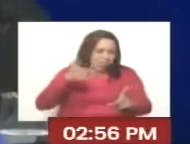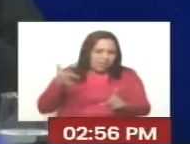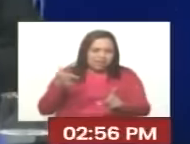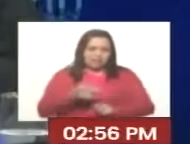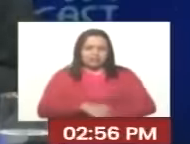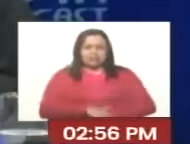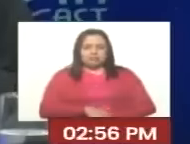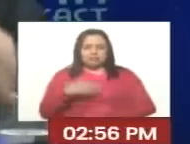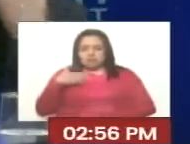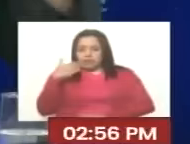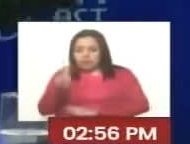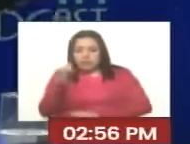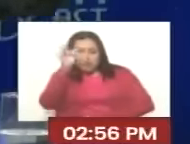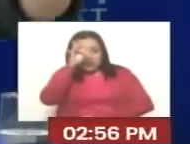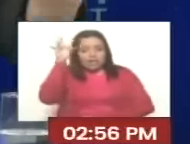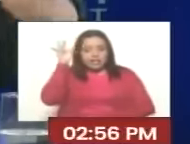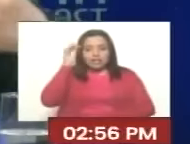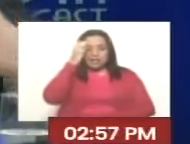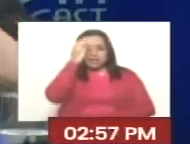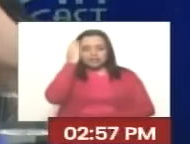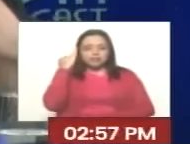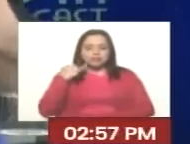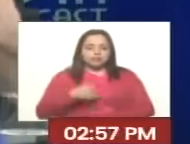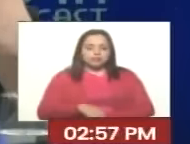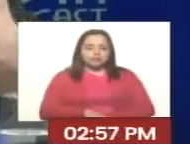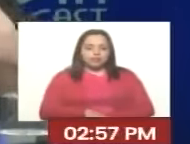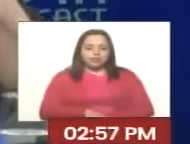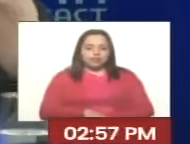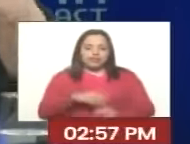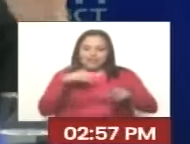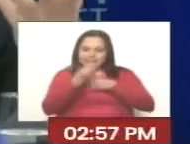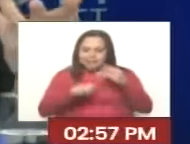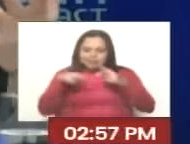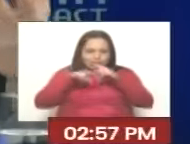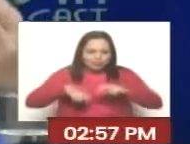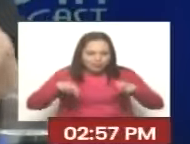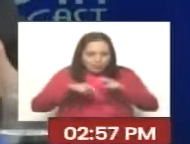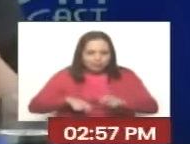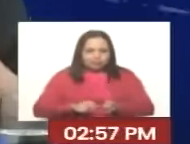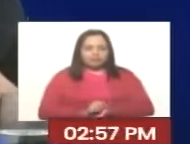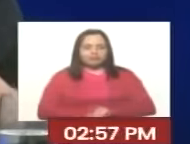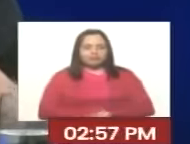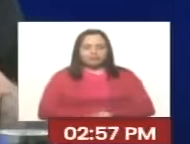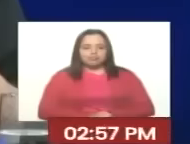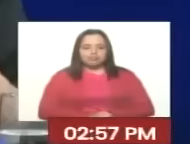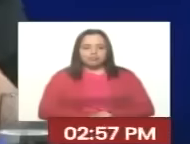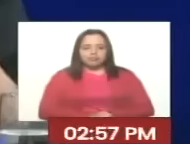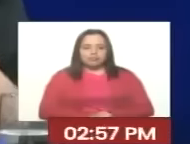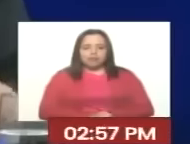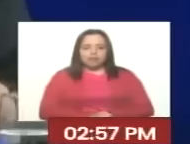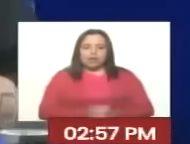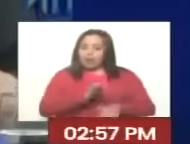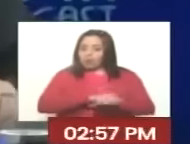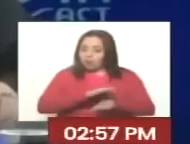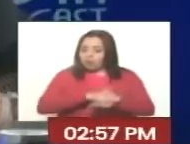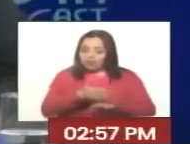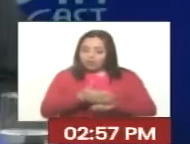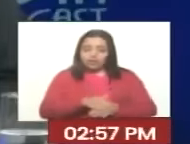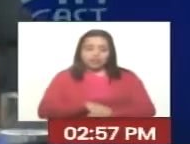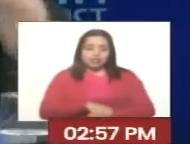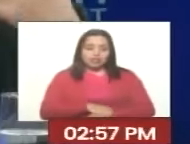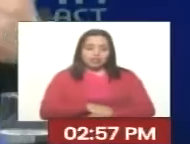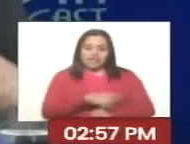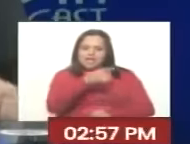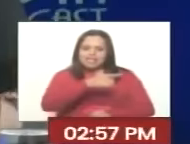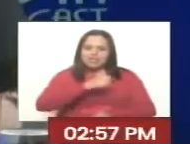activista de derechos humanos en una fiscalía... A investigar en un tribunal por qué presuntamente ese